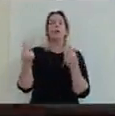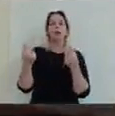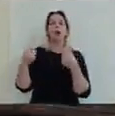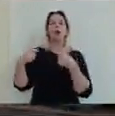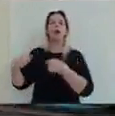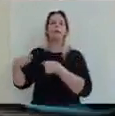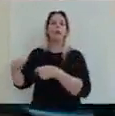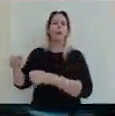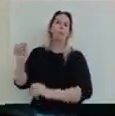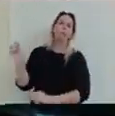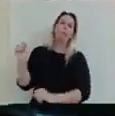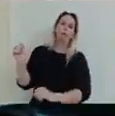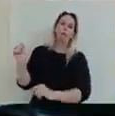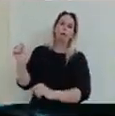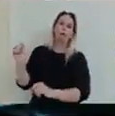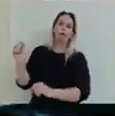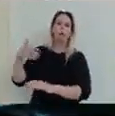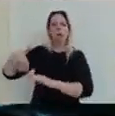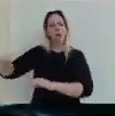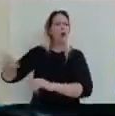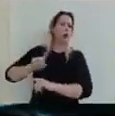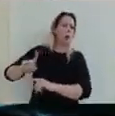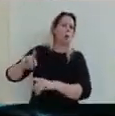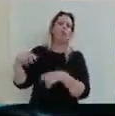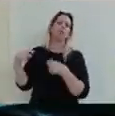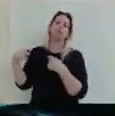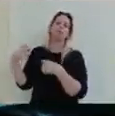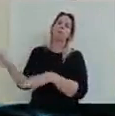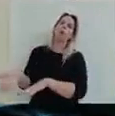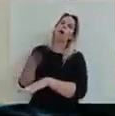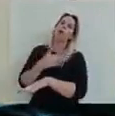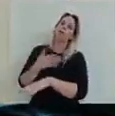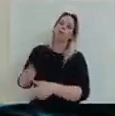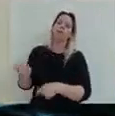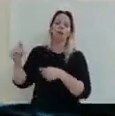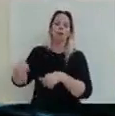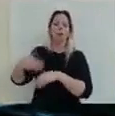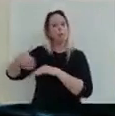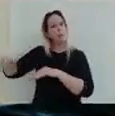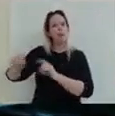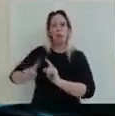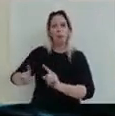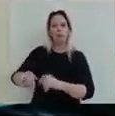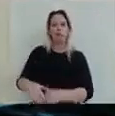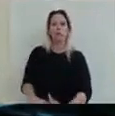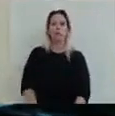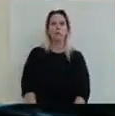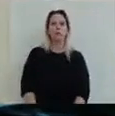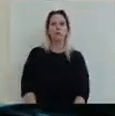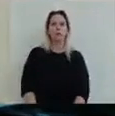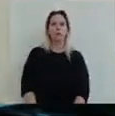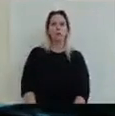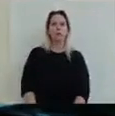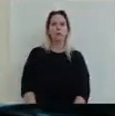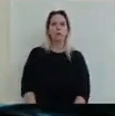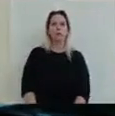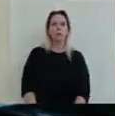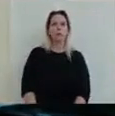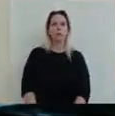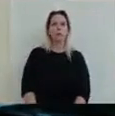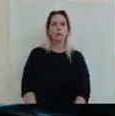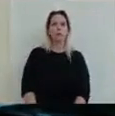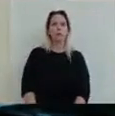que no va a haber problema en que puedan decir se gastó tanto en esto. sea, es la primera partida, no estamos hablando de las